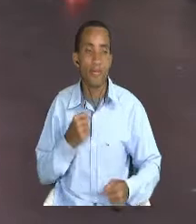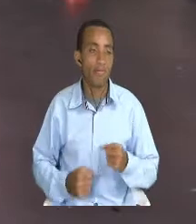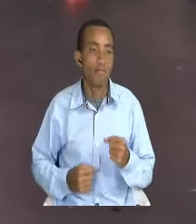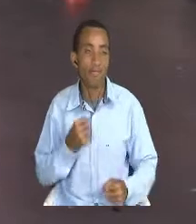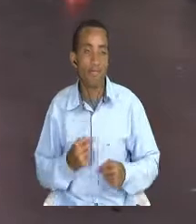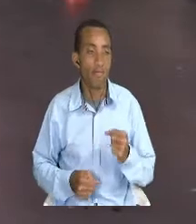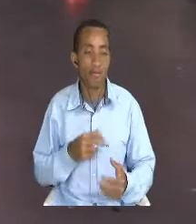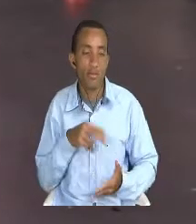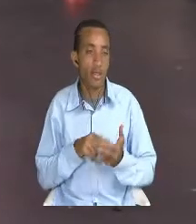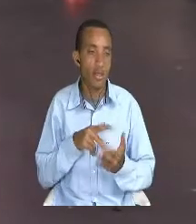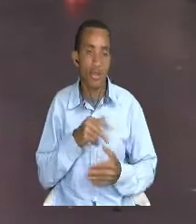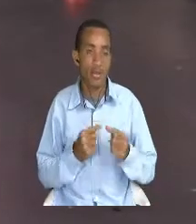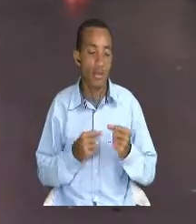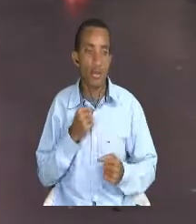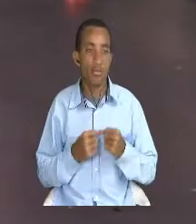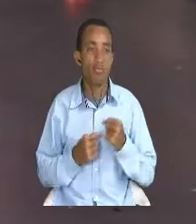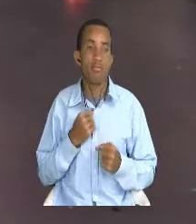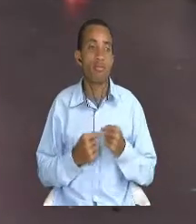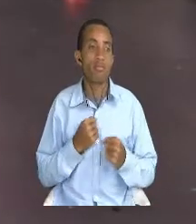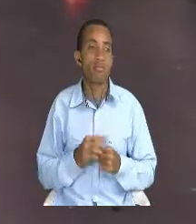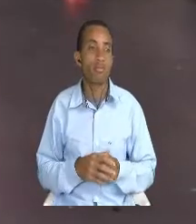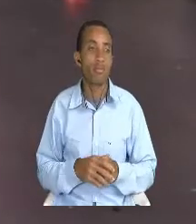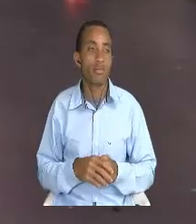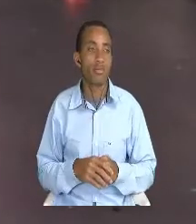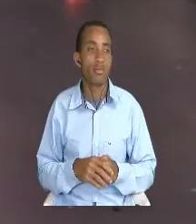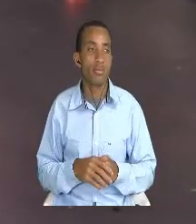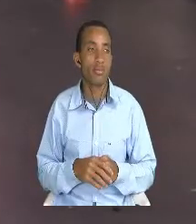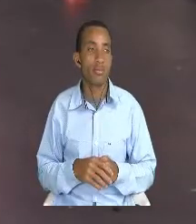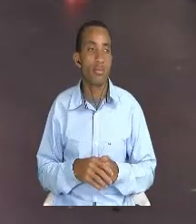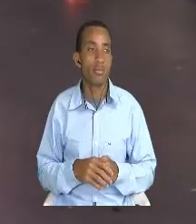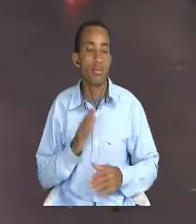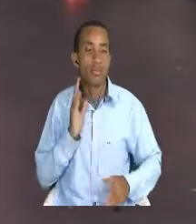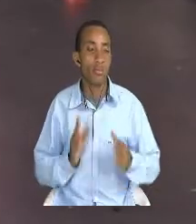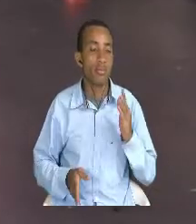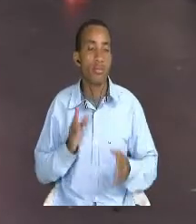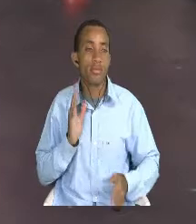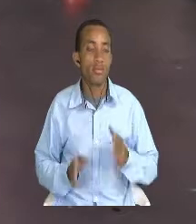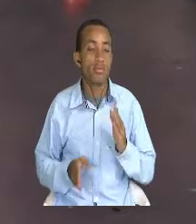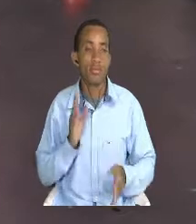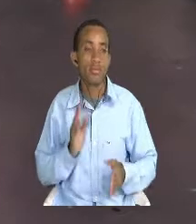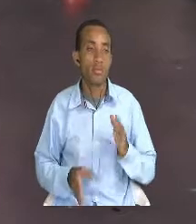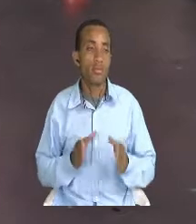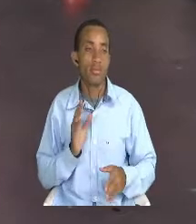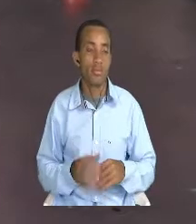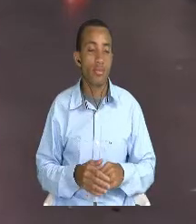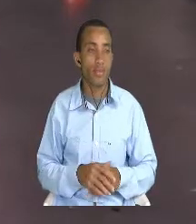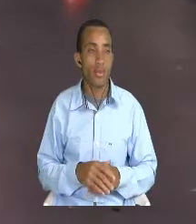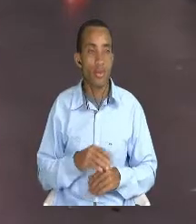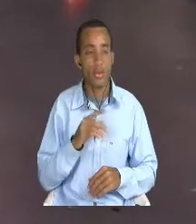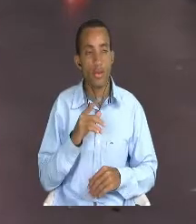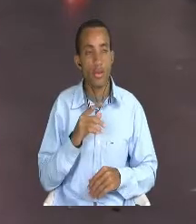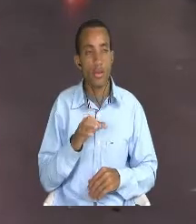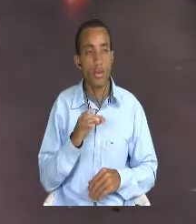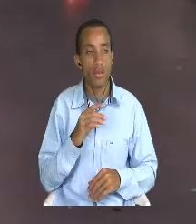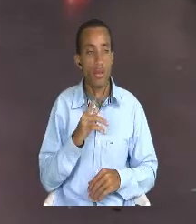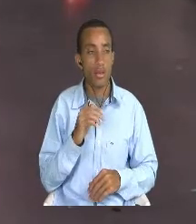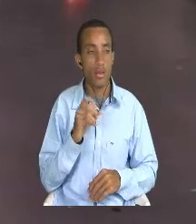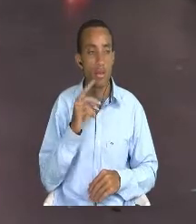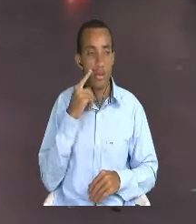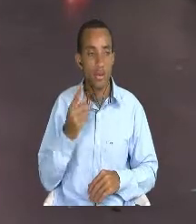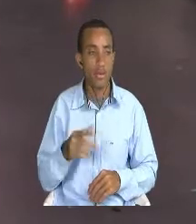trabajo. Ojo, hay que levantar muy bien las rodillas, hay que hacer un muy buen gesto de braceo. ¿Para qué? Para trabajar lo que es el abdomen, traer las piernas y trabajar los